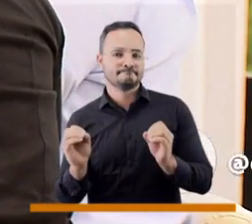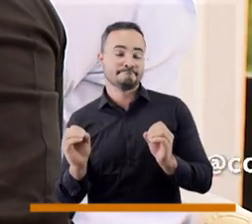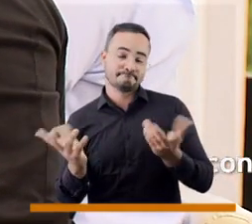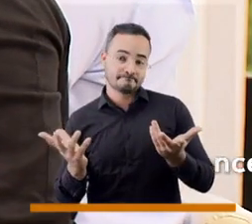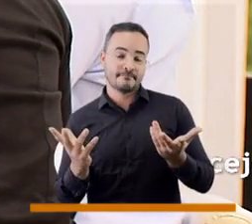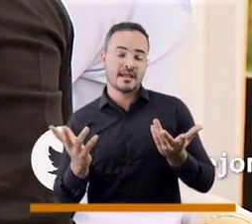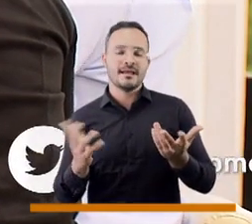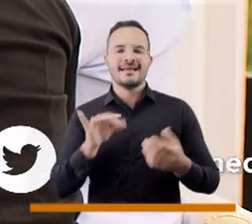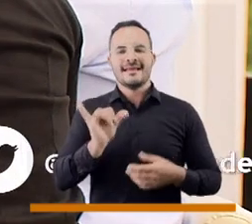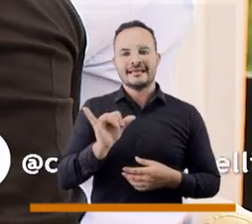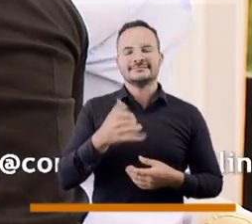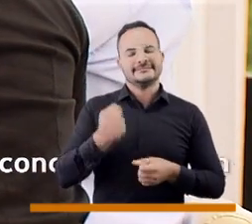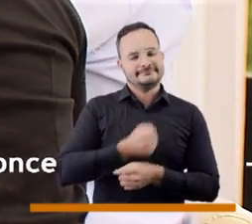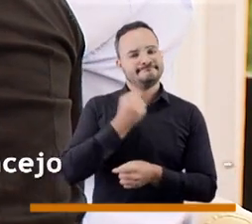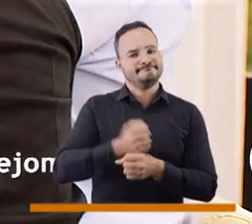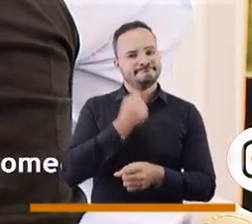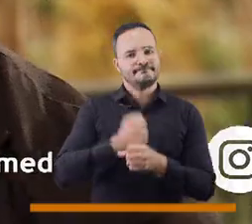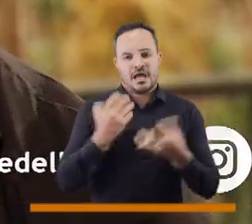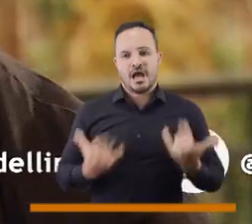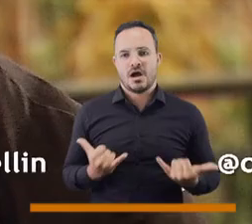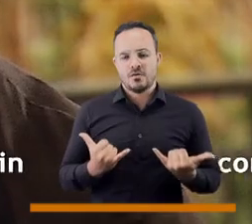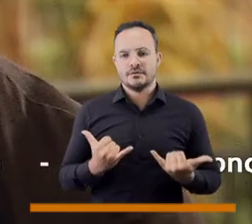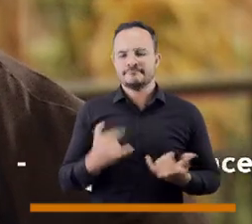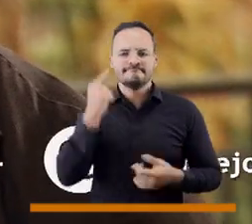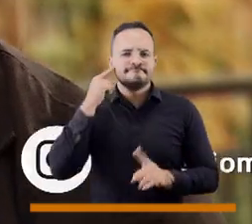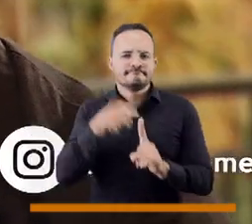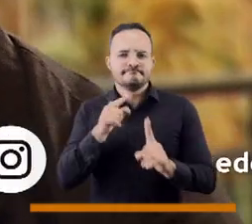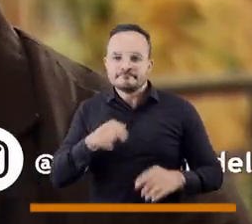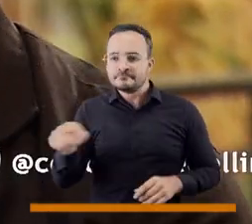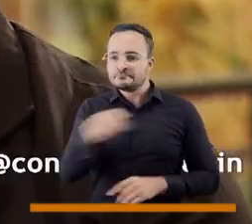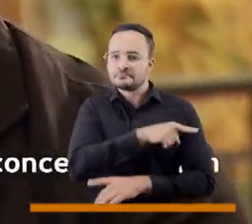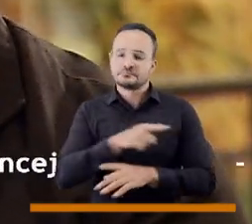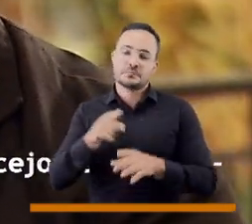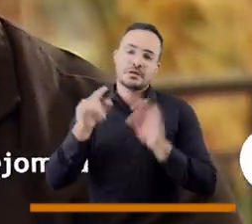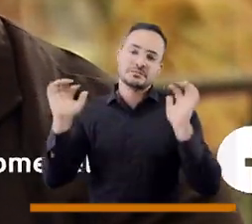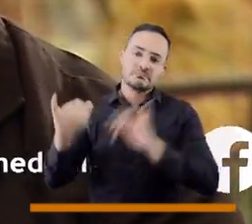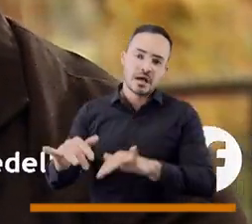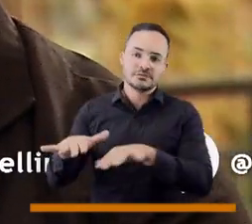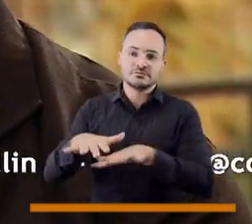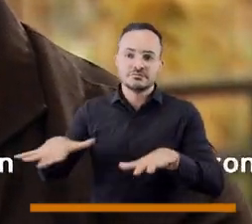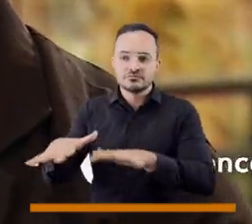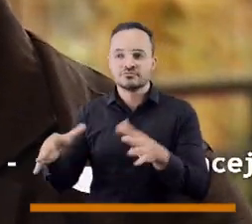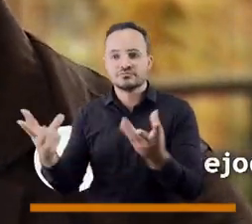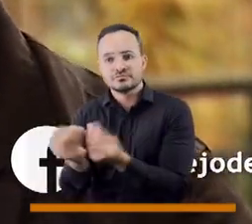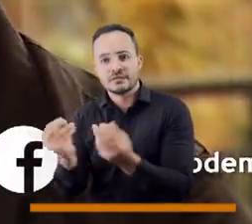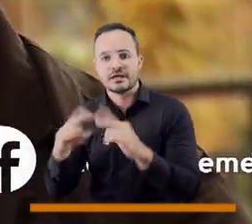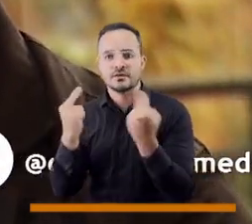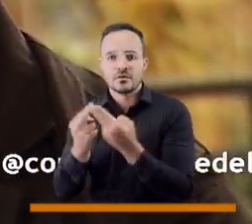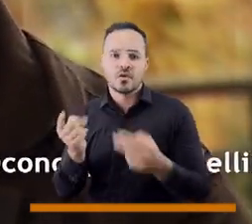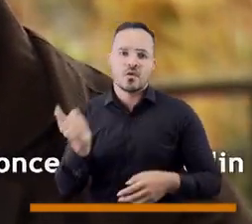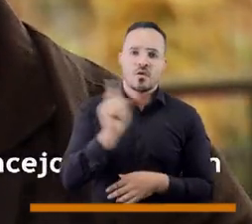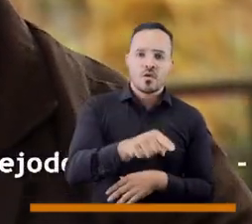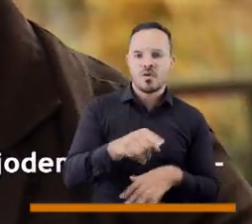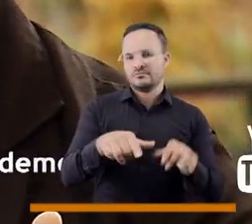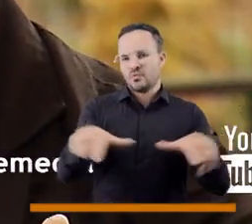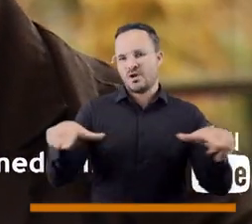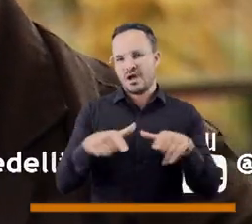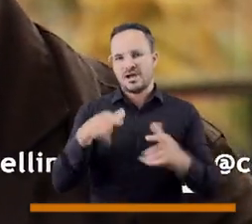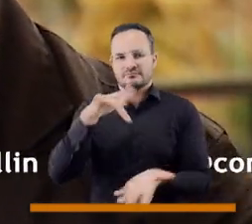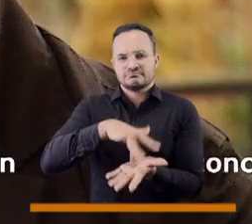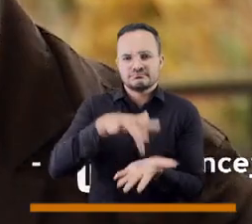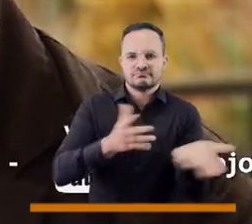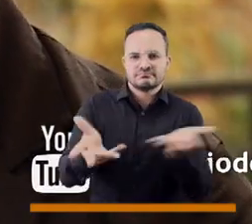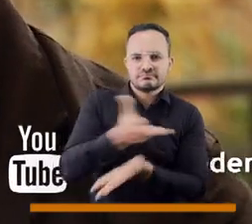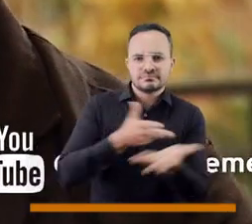tipo de legalidad. Y en esa parte se viene trabajando precisamente con el objetivo de que aquellas congregaciones o